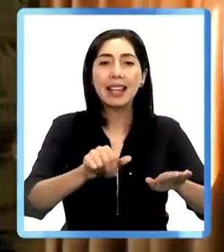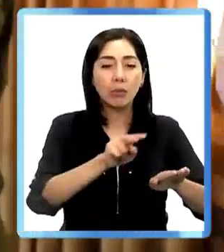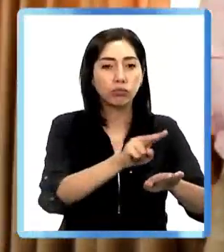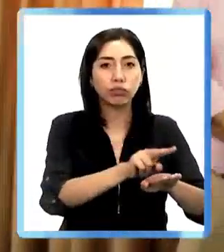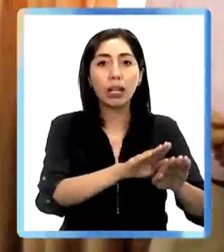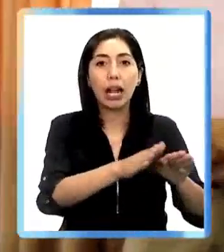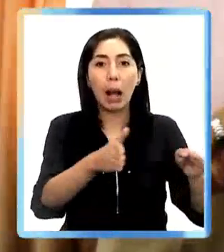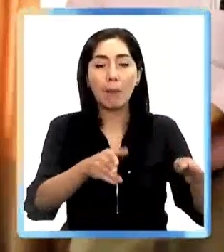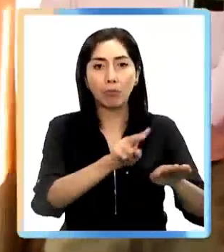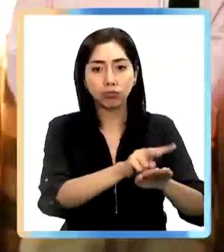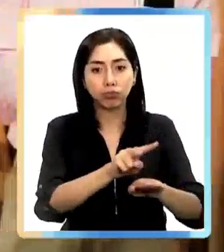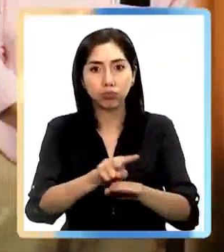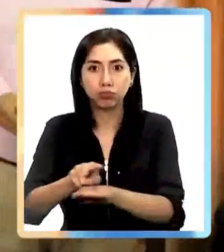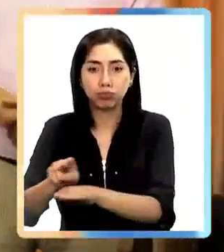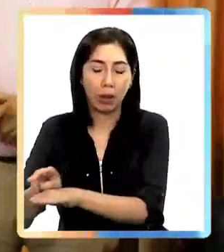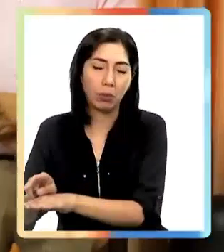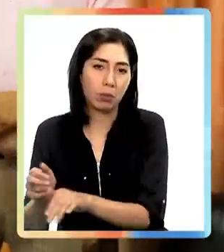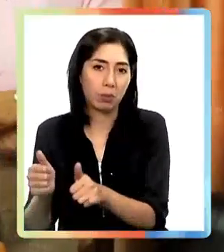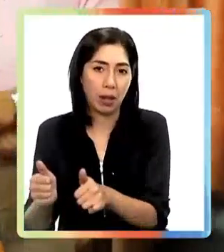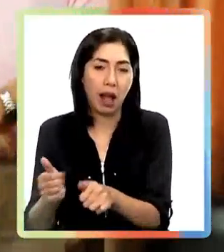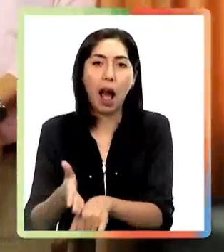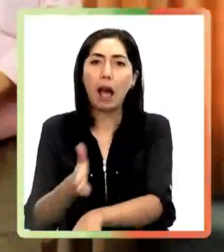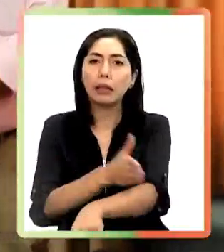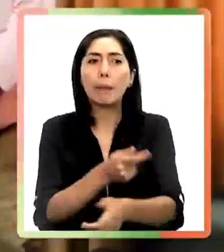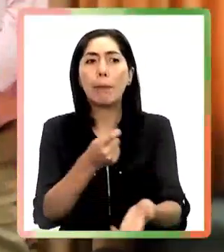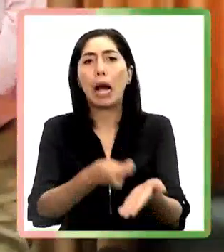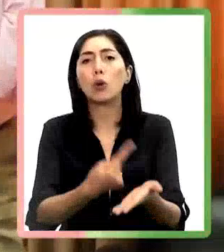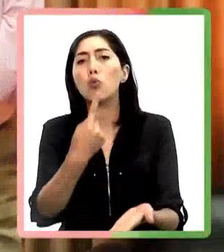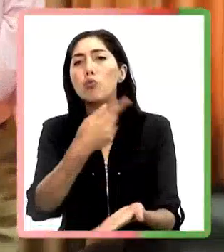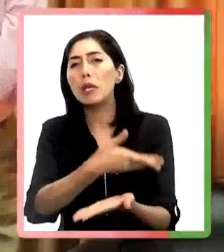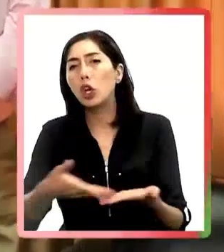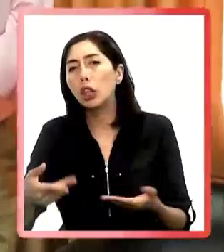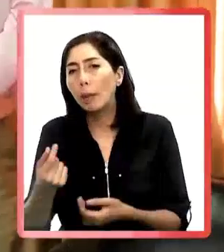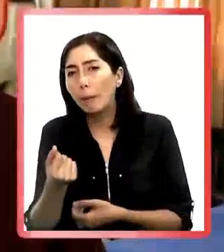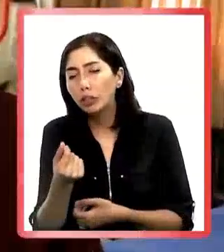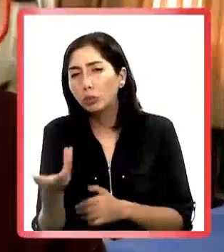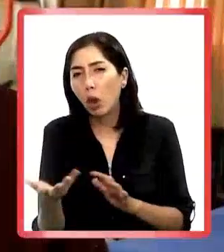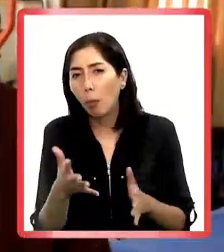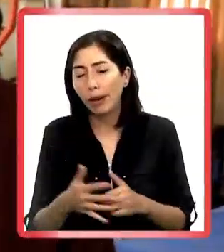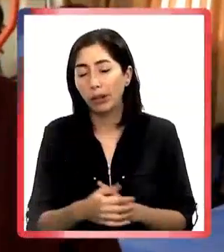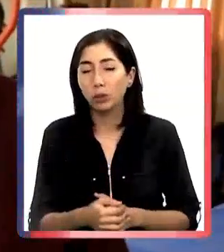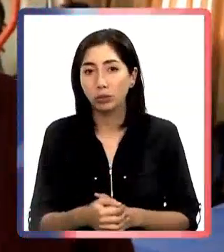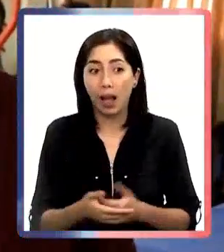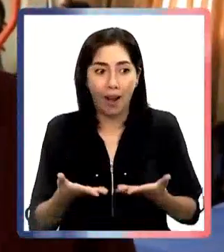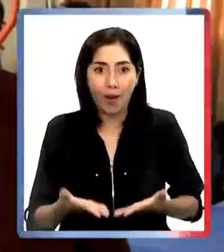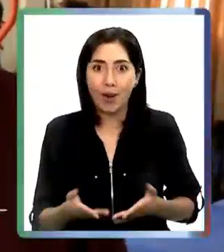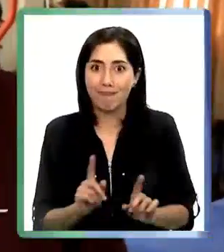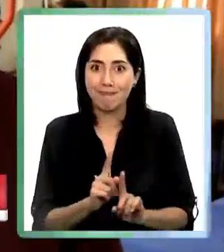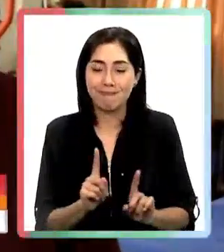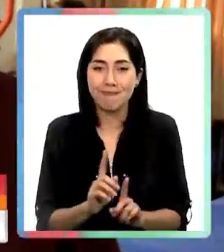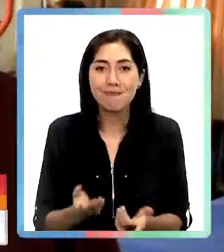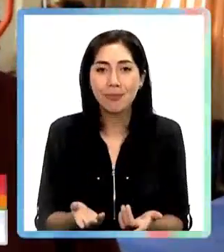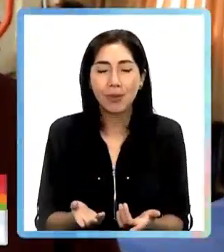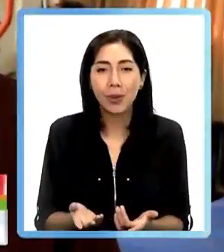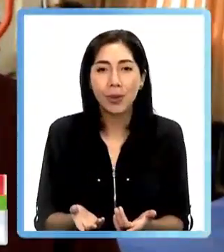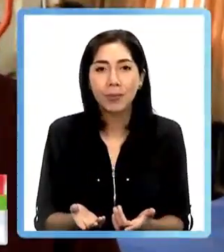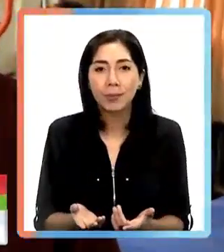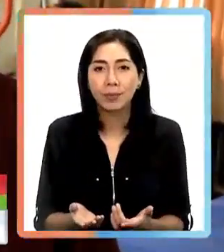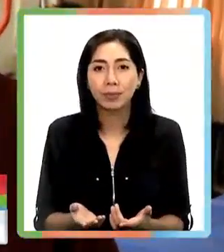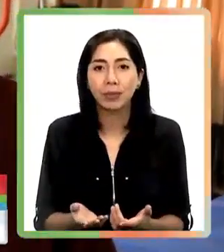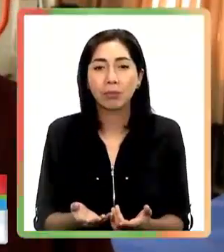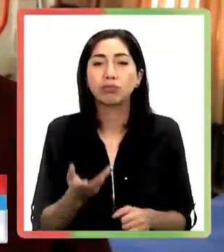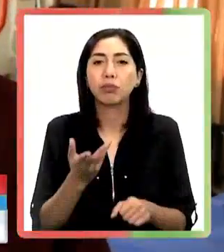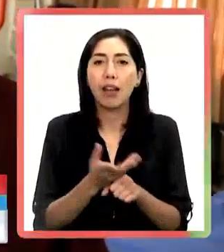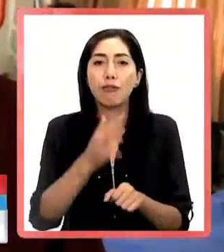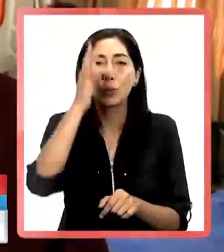Ahora acá hay costos que se abaratan. Teníamos que pagar 1.000.000 y tanto pesos de flete, 1.800.000. Sin embargo, con las gestiones